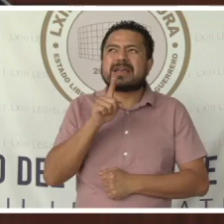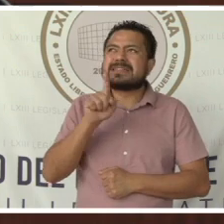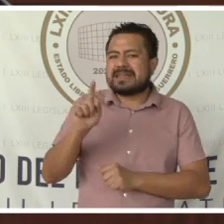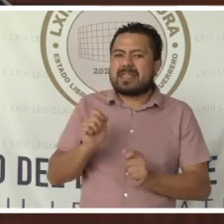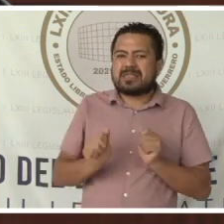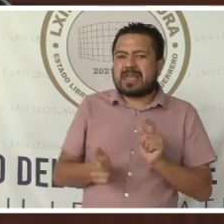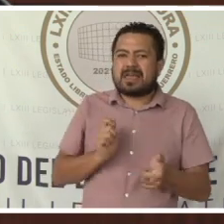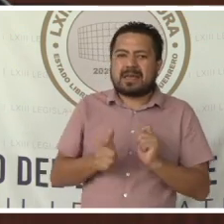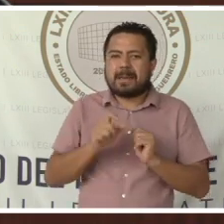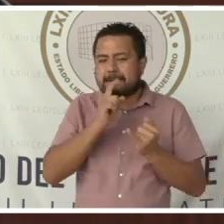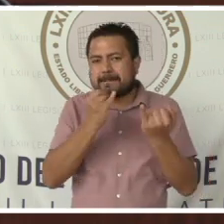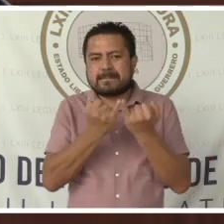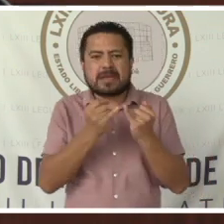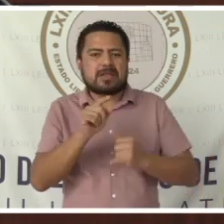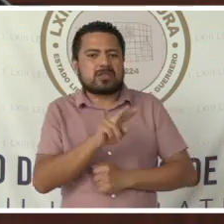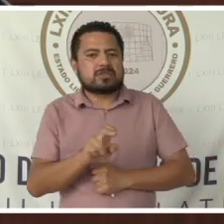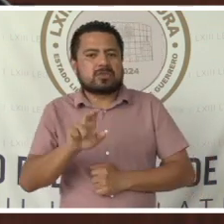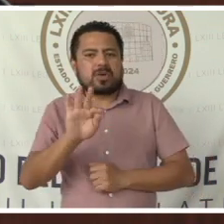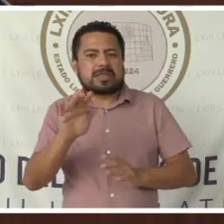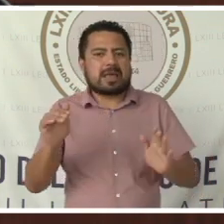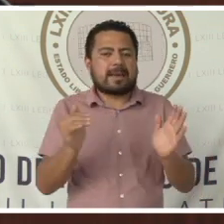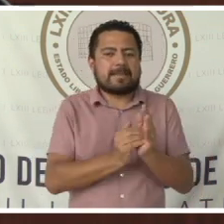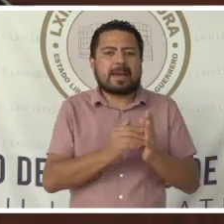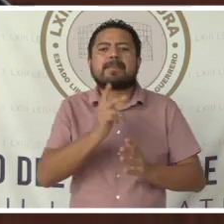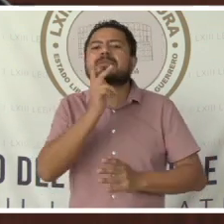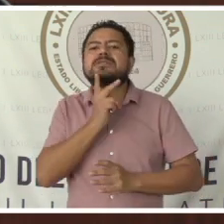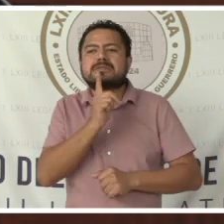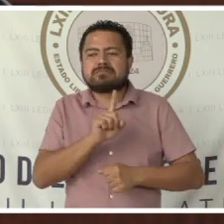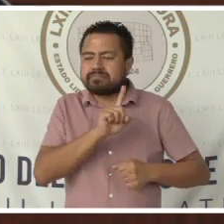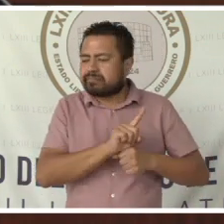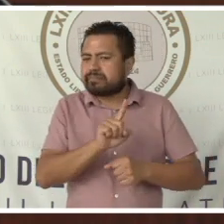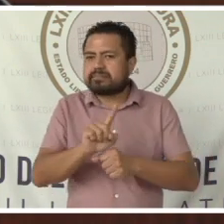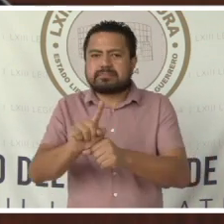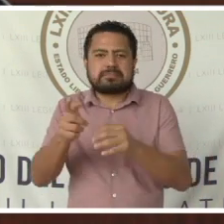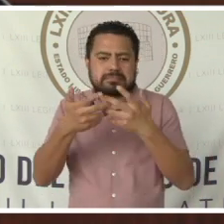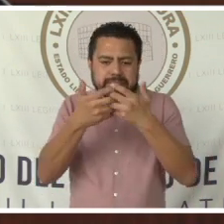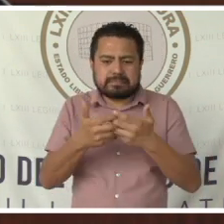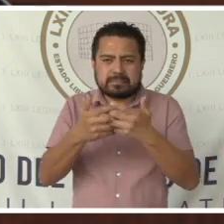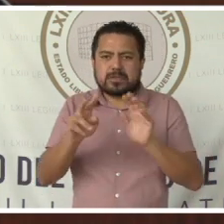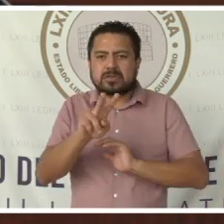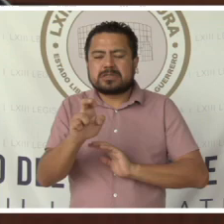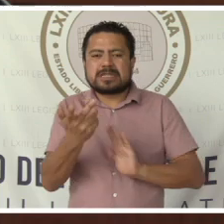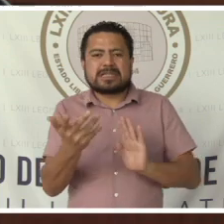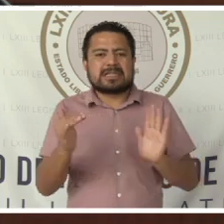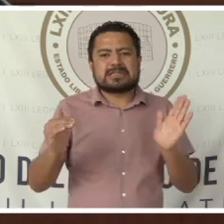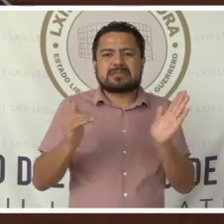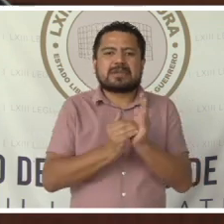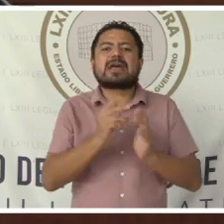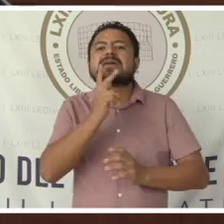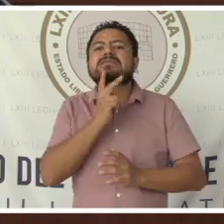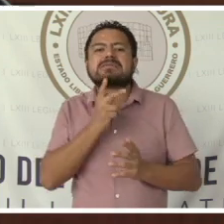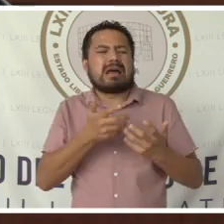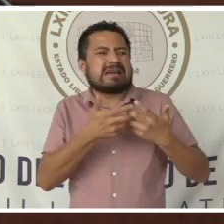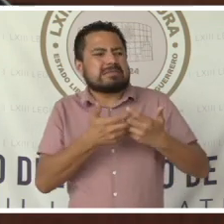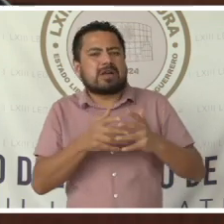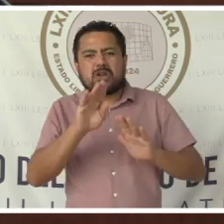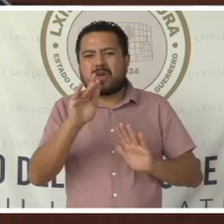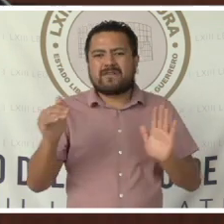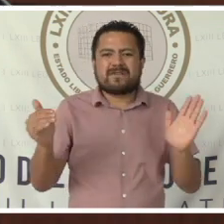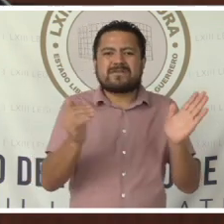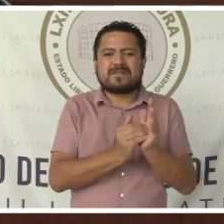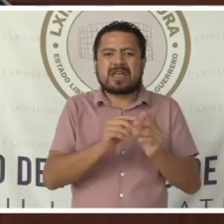de 340 mil barriles de petróleo al día produciendo 110 mil barriles de gasolina 90